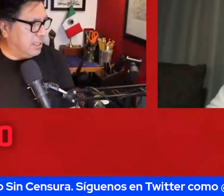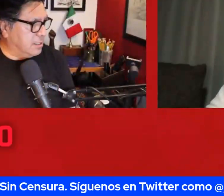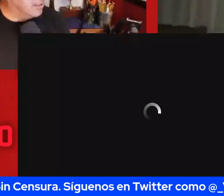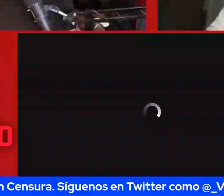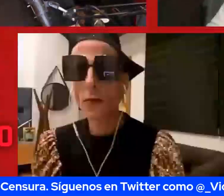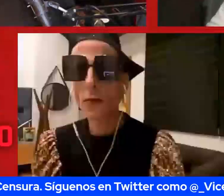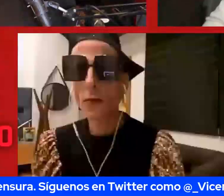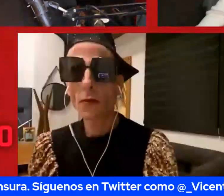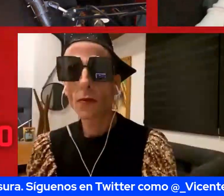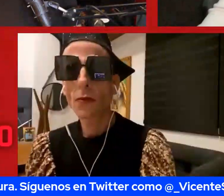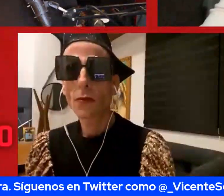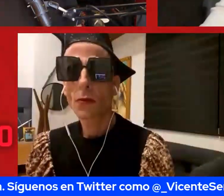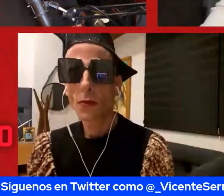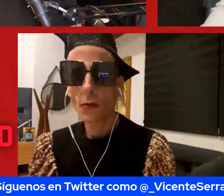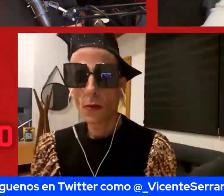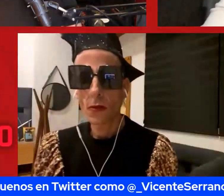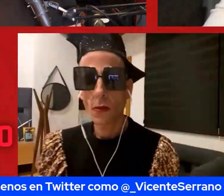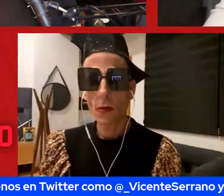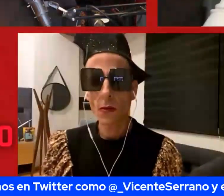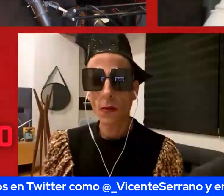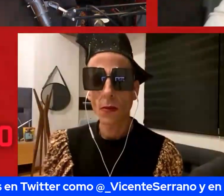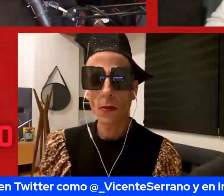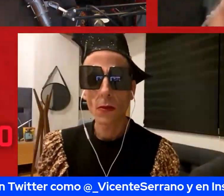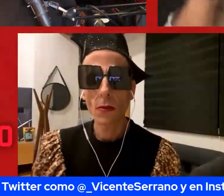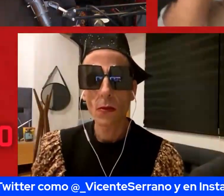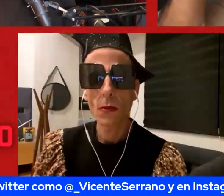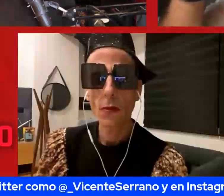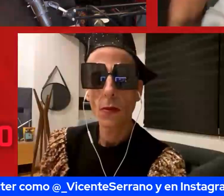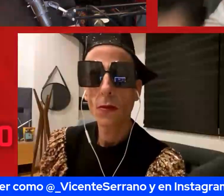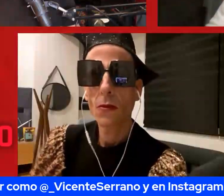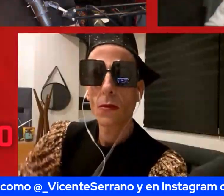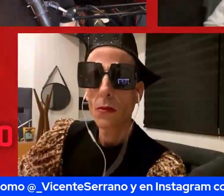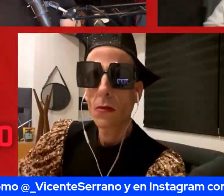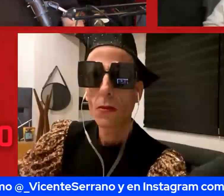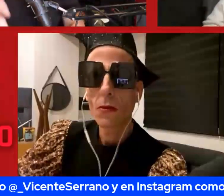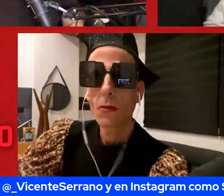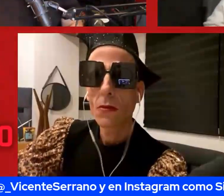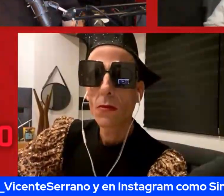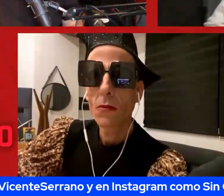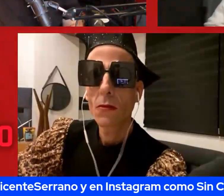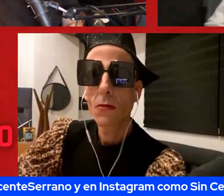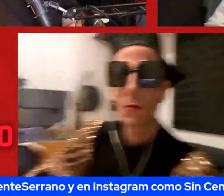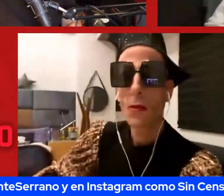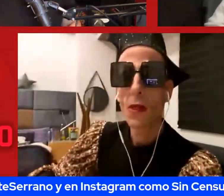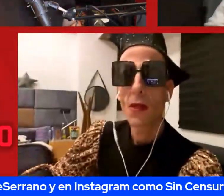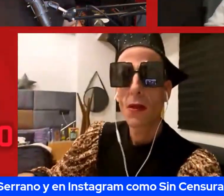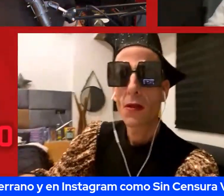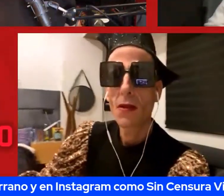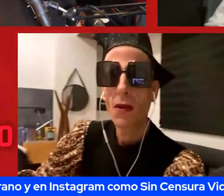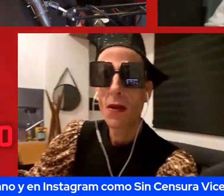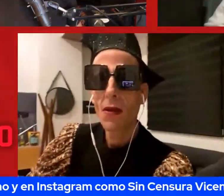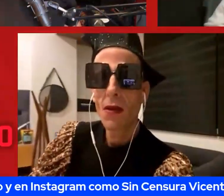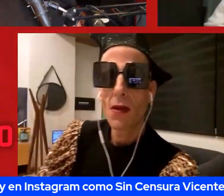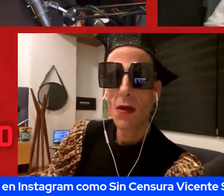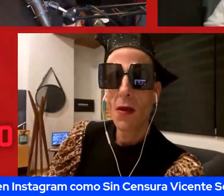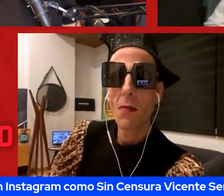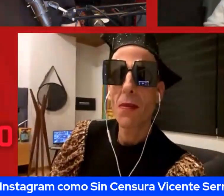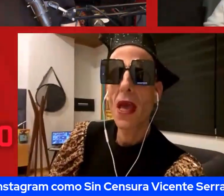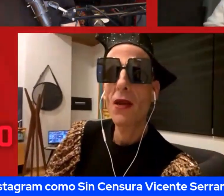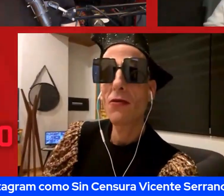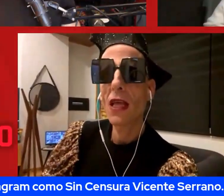querido Eddie Small, yo te quería... Dime. ¡Ay! Don Eddie, ¿cómo estás,